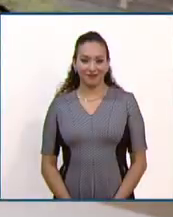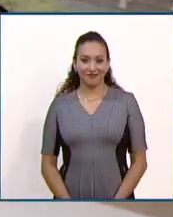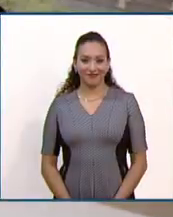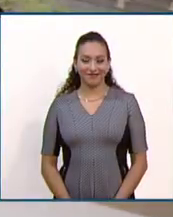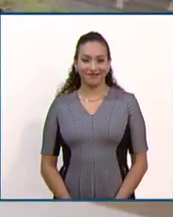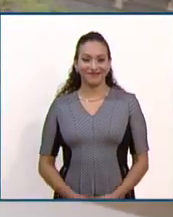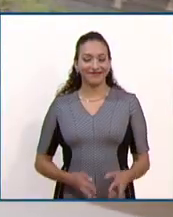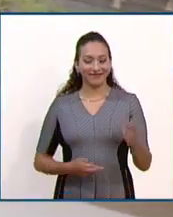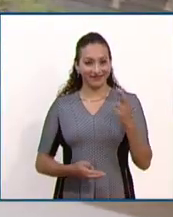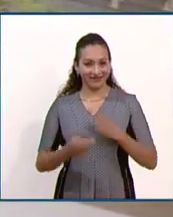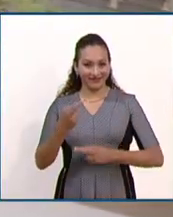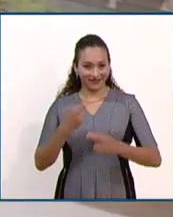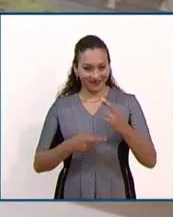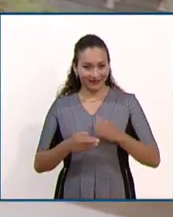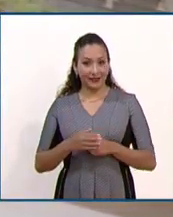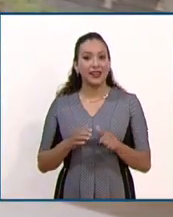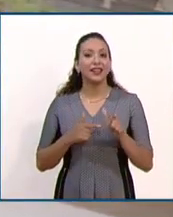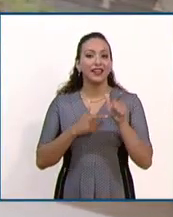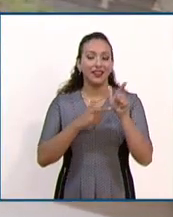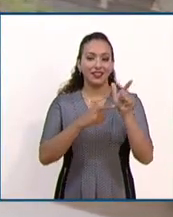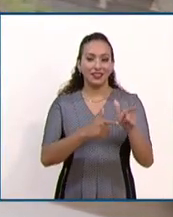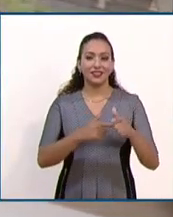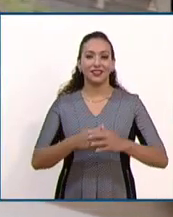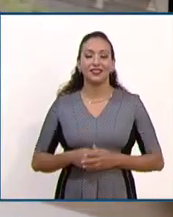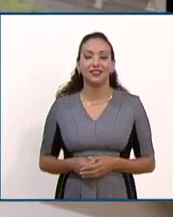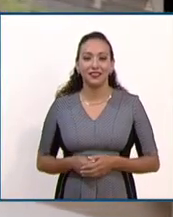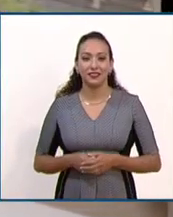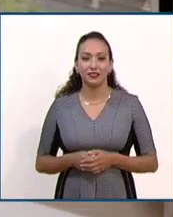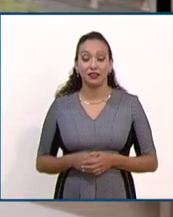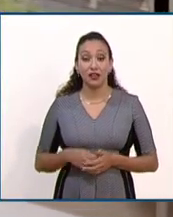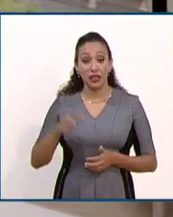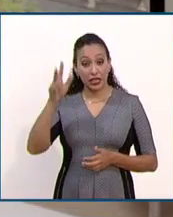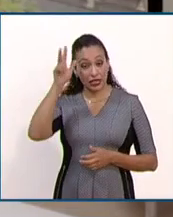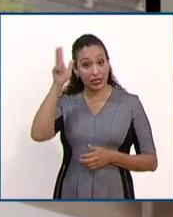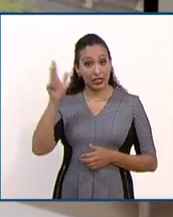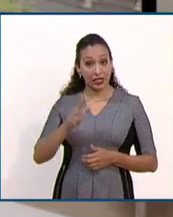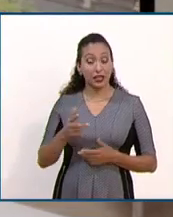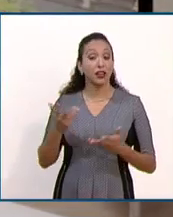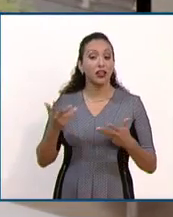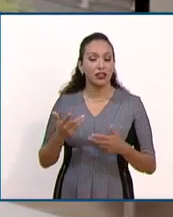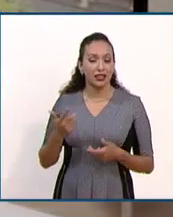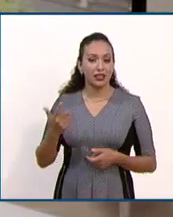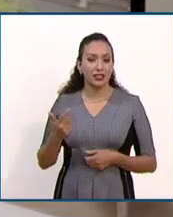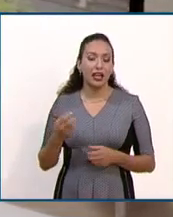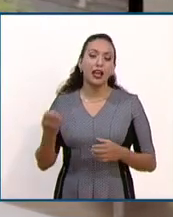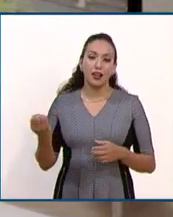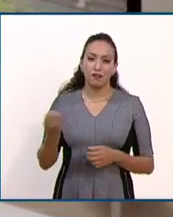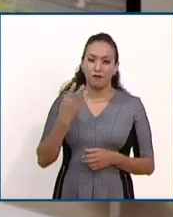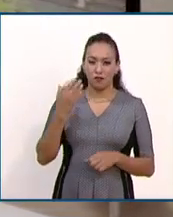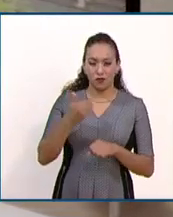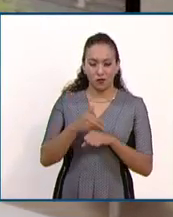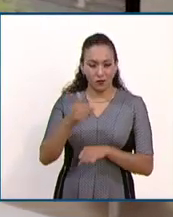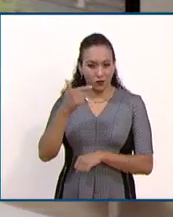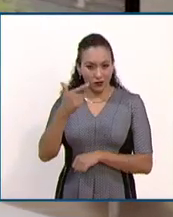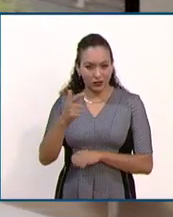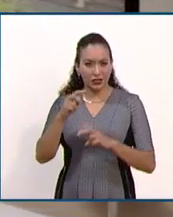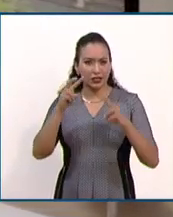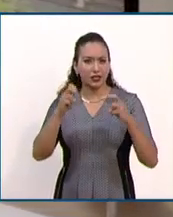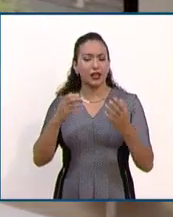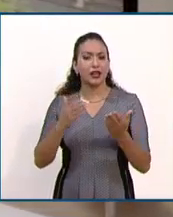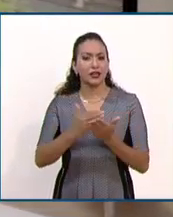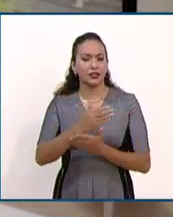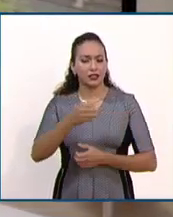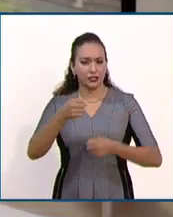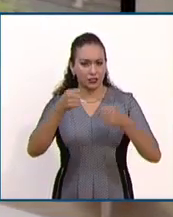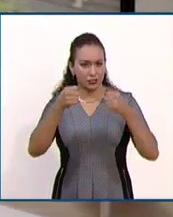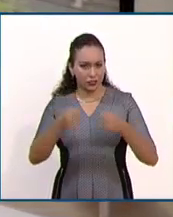Ya estamos de regreso, gracias por continuar con nosotros. En Hidalgo se llevó a cabo el 7º Foro Regional en materia de seguridad y justicia, a